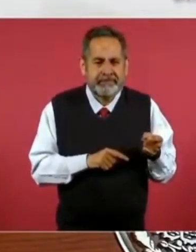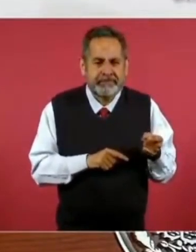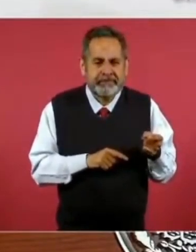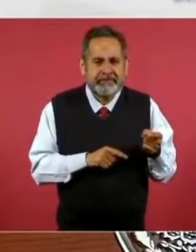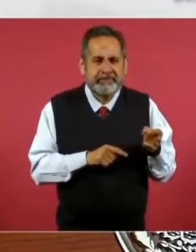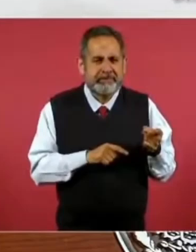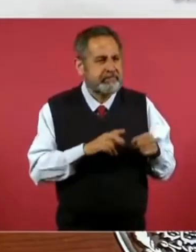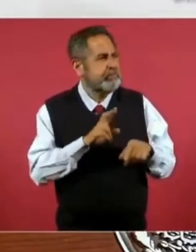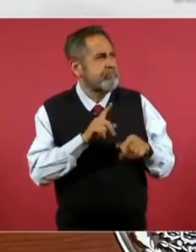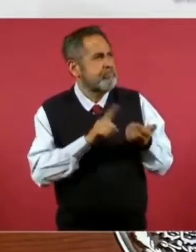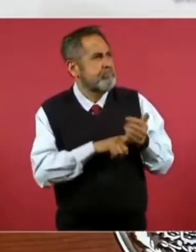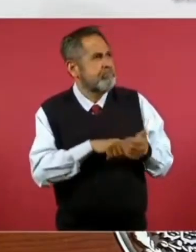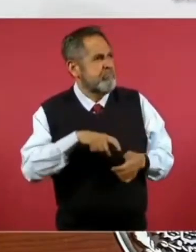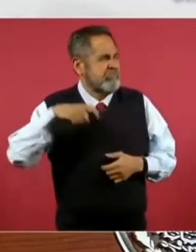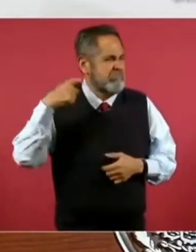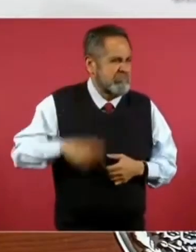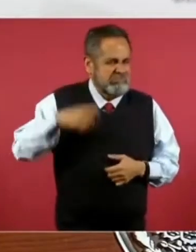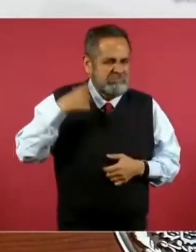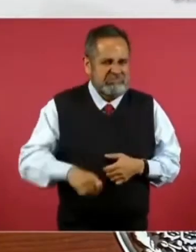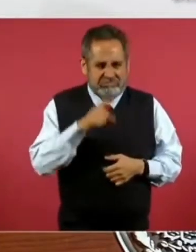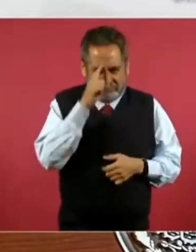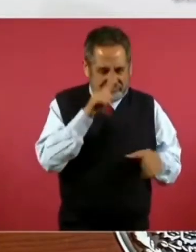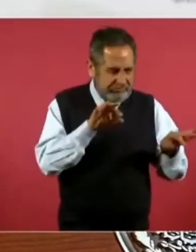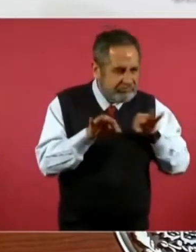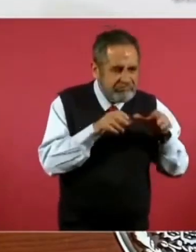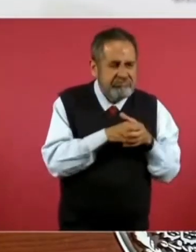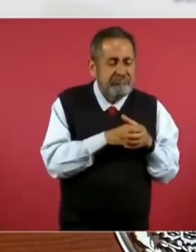más afortunados de México,